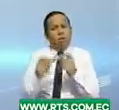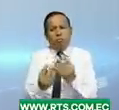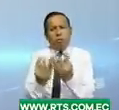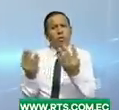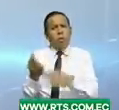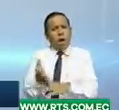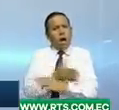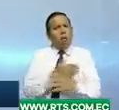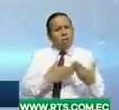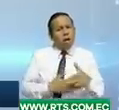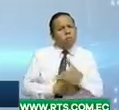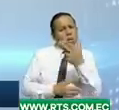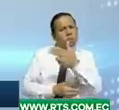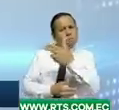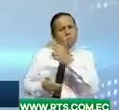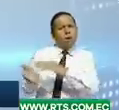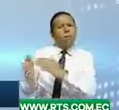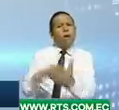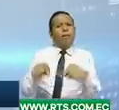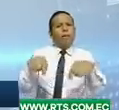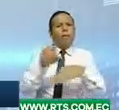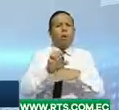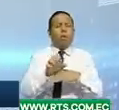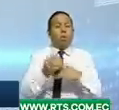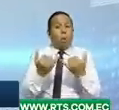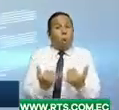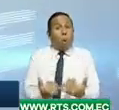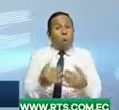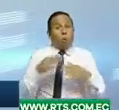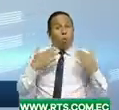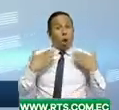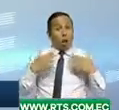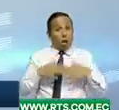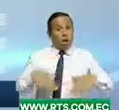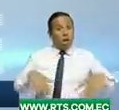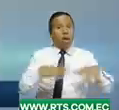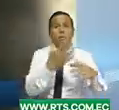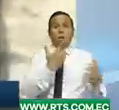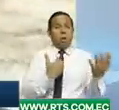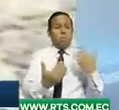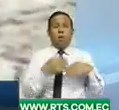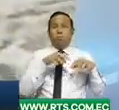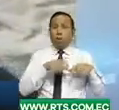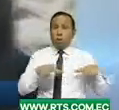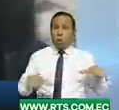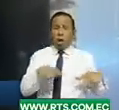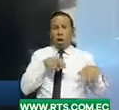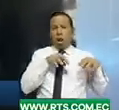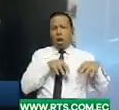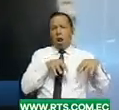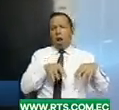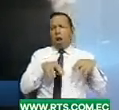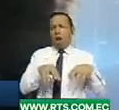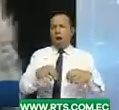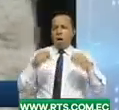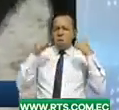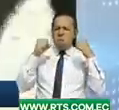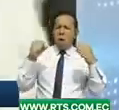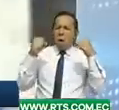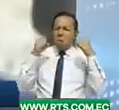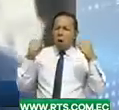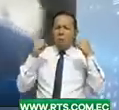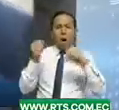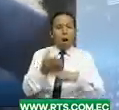país. Hoy hubo un plantón en Guayaquil tras el crimen del fiscal Leonardo Palacios en Durán. La